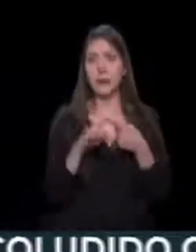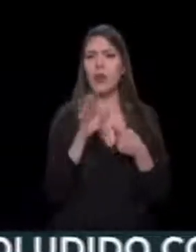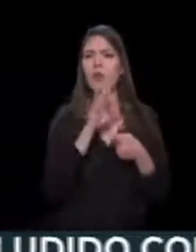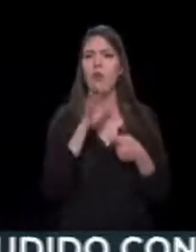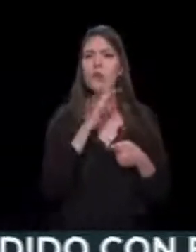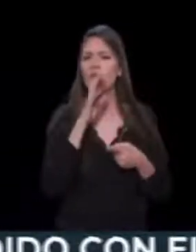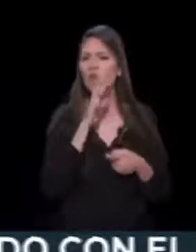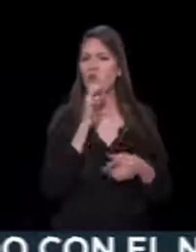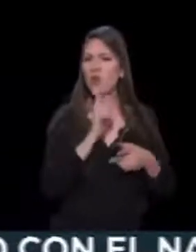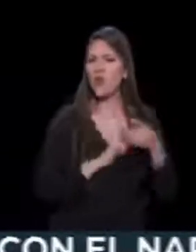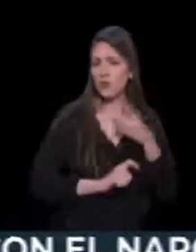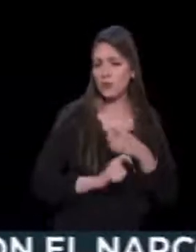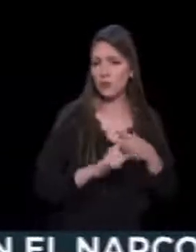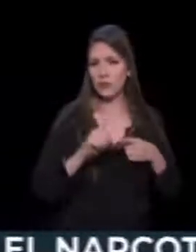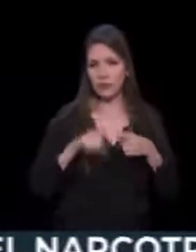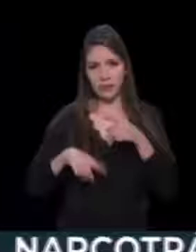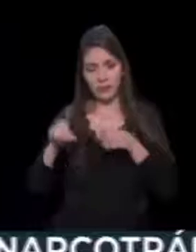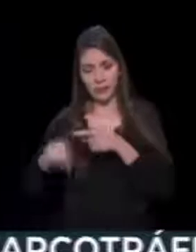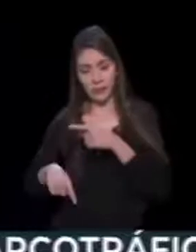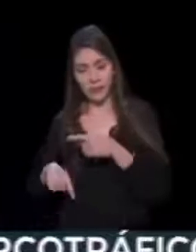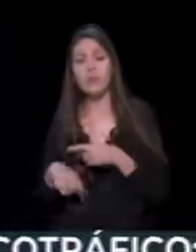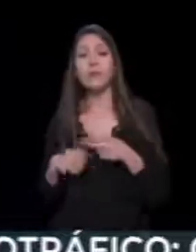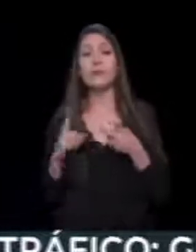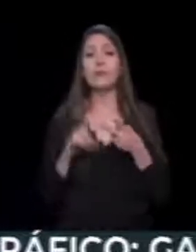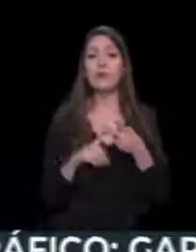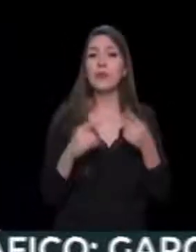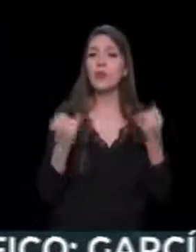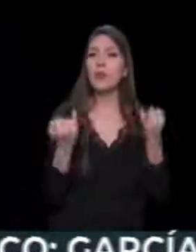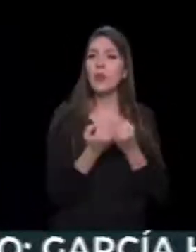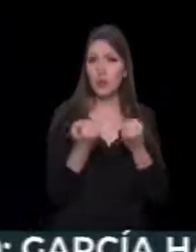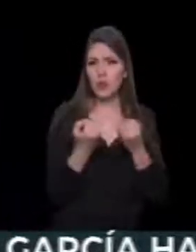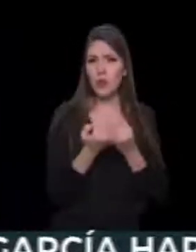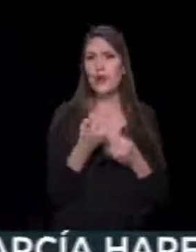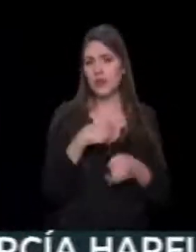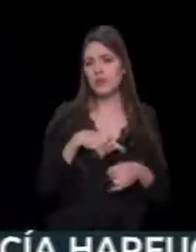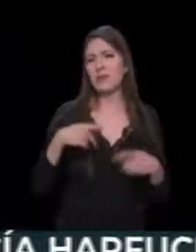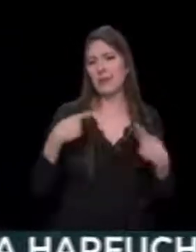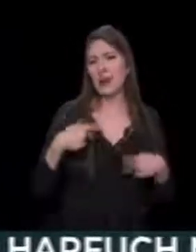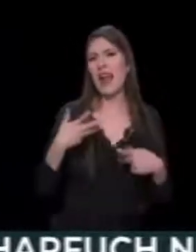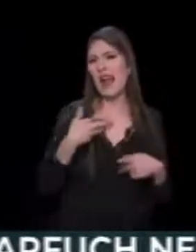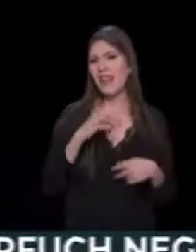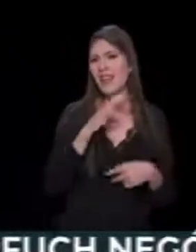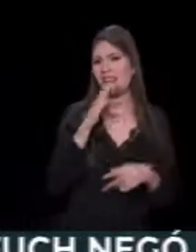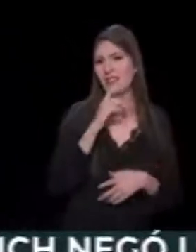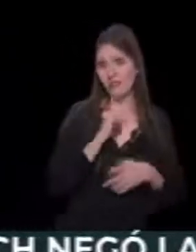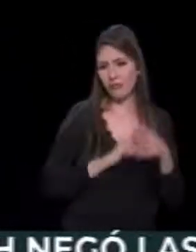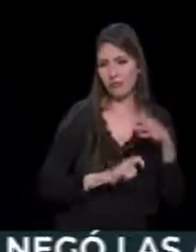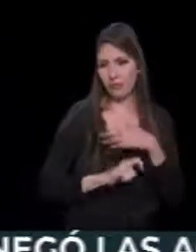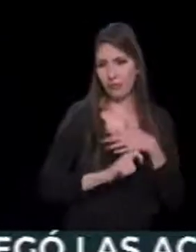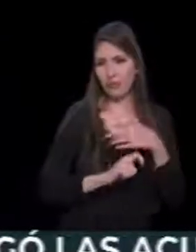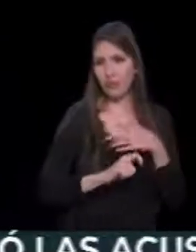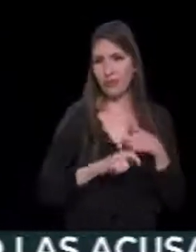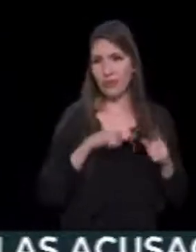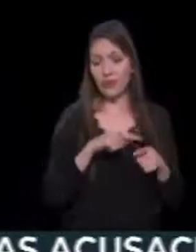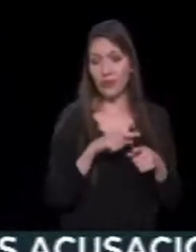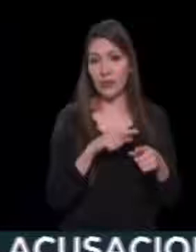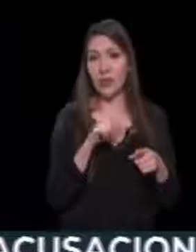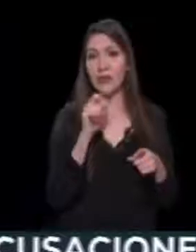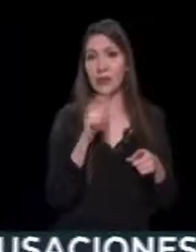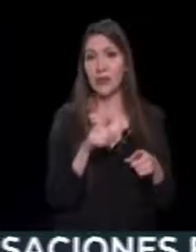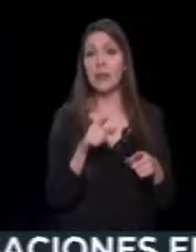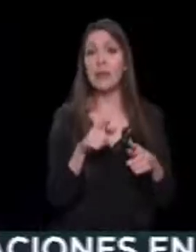corrupción y obviamente también ataca a los corruptores, no solamente a quien participa de la corrupción, sino a